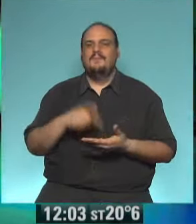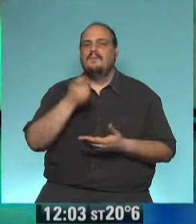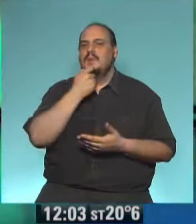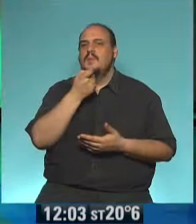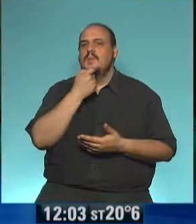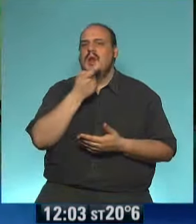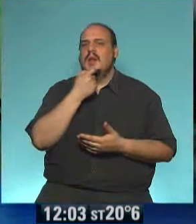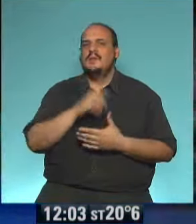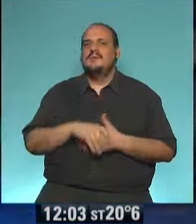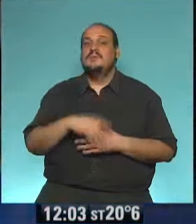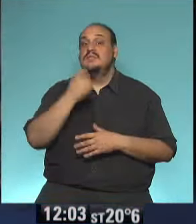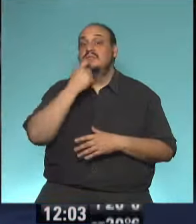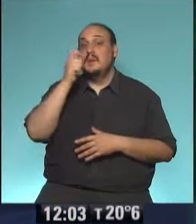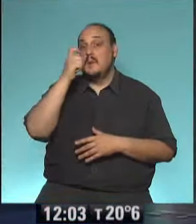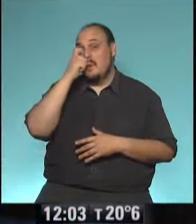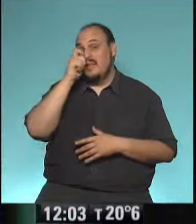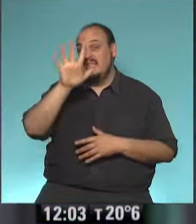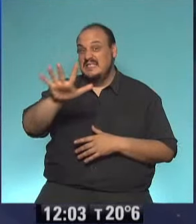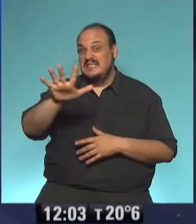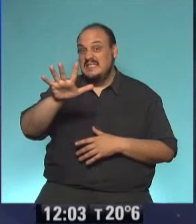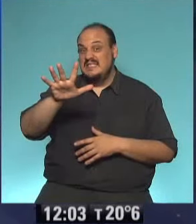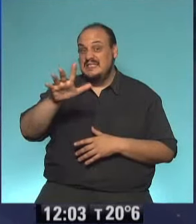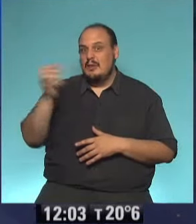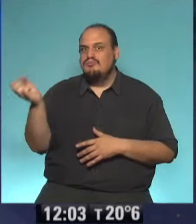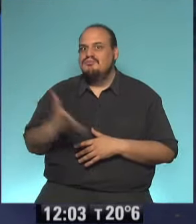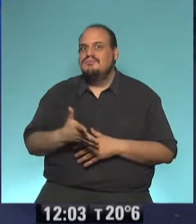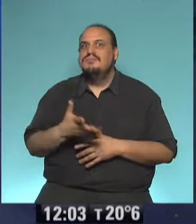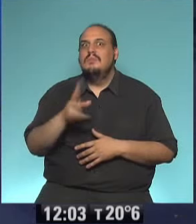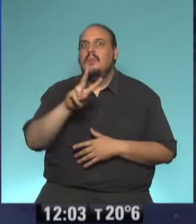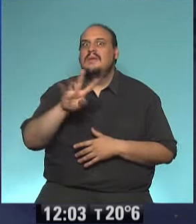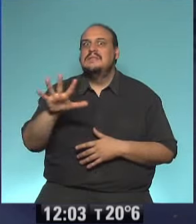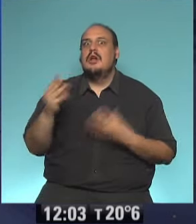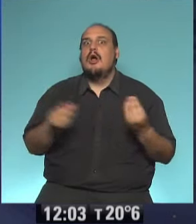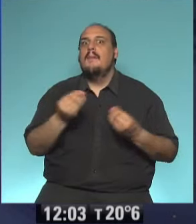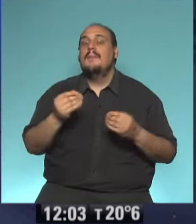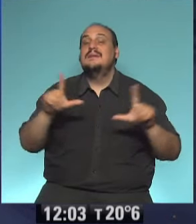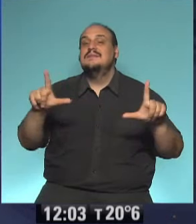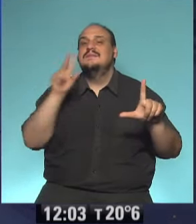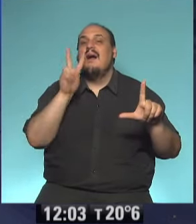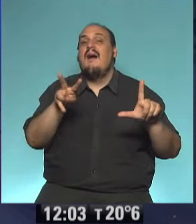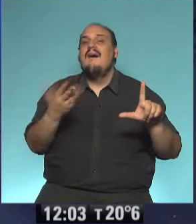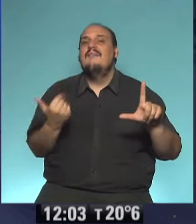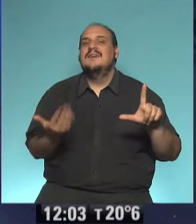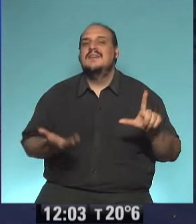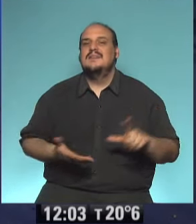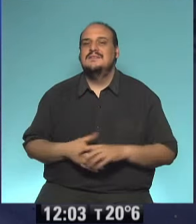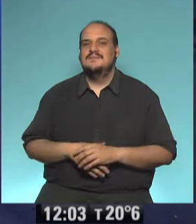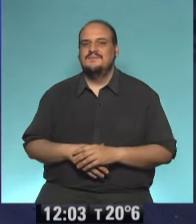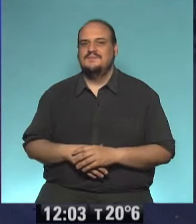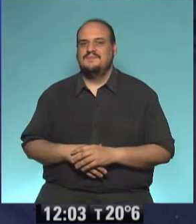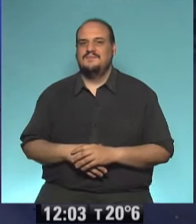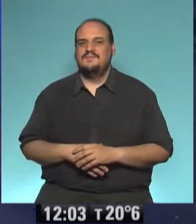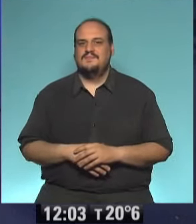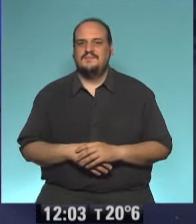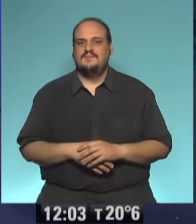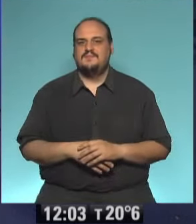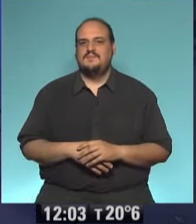¿qué pasaba si alguien caía en el 25? A ver, ¿cuánto miedo le teníamos? A ver, estoy acá en el 25. ¿Qué pasaba?